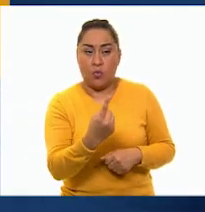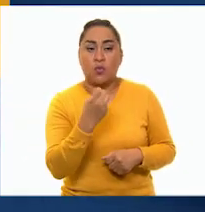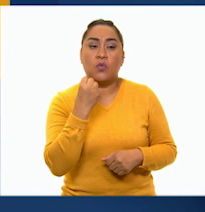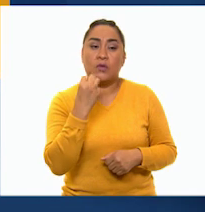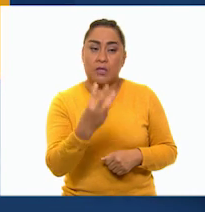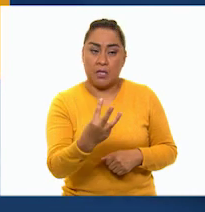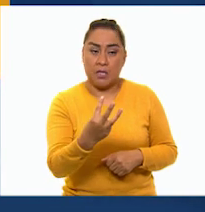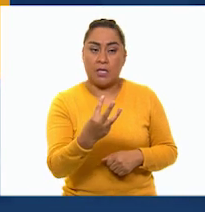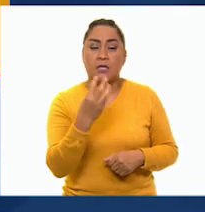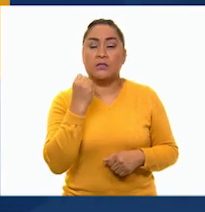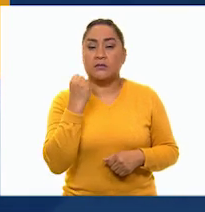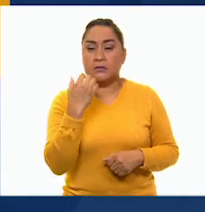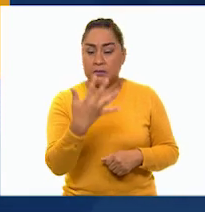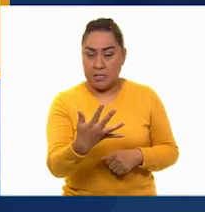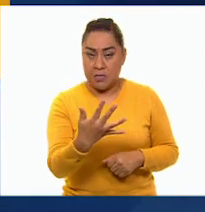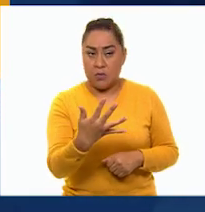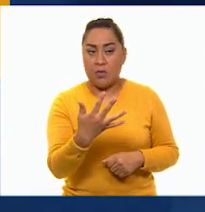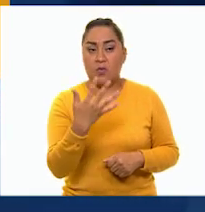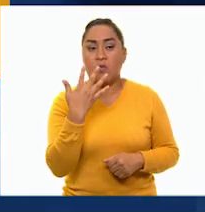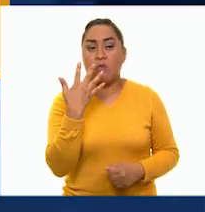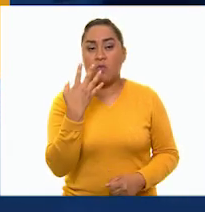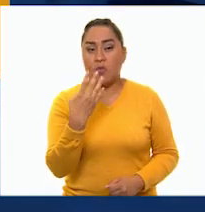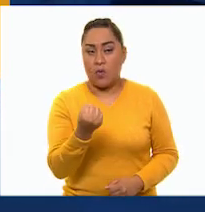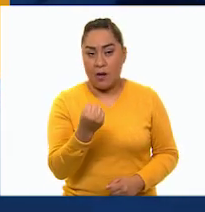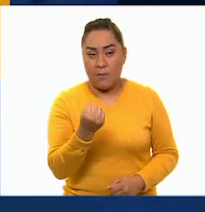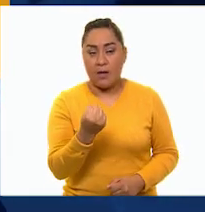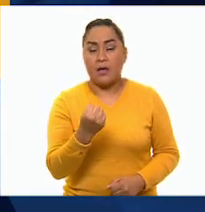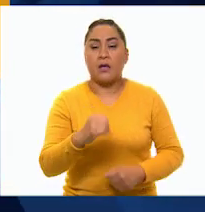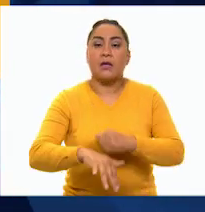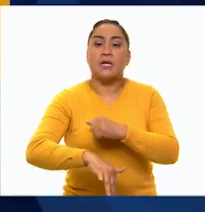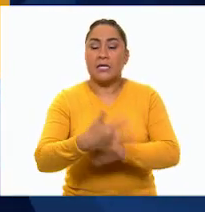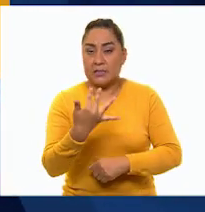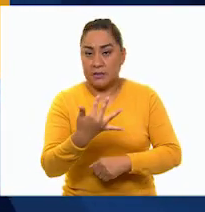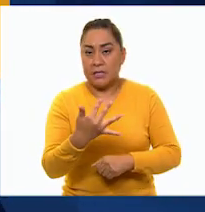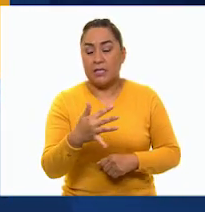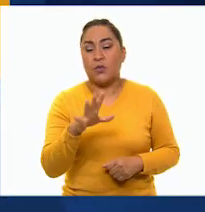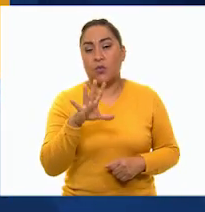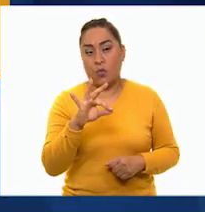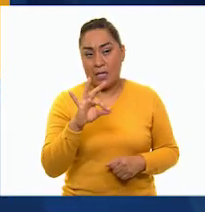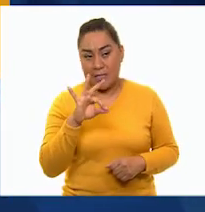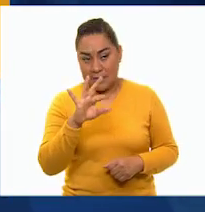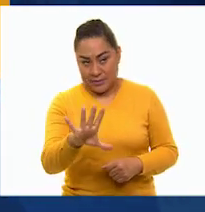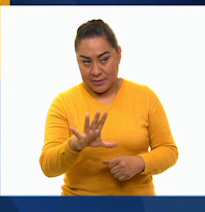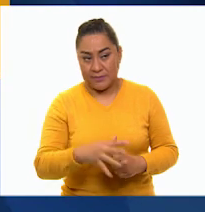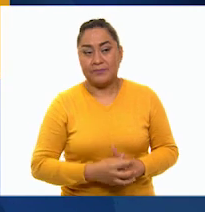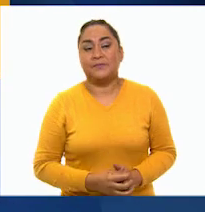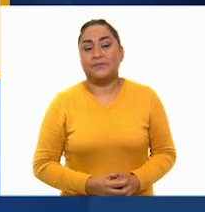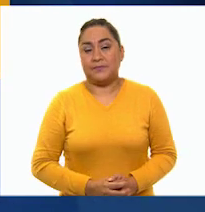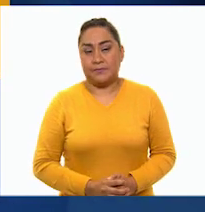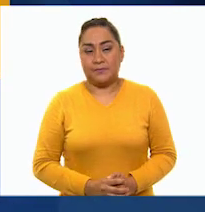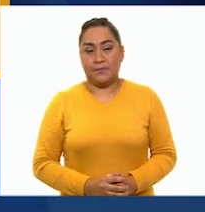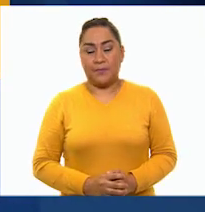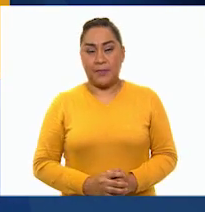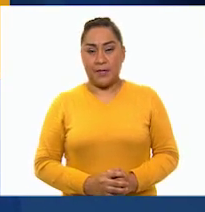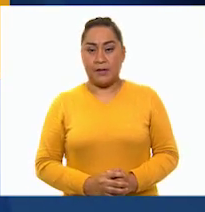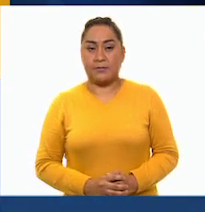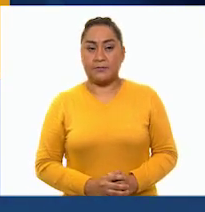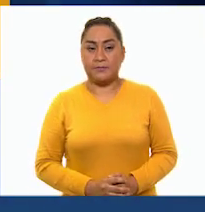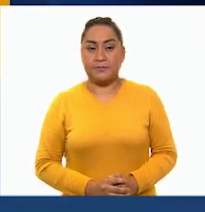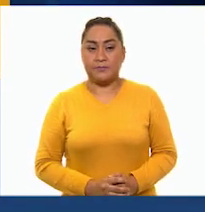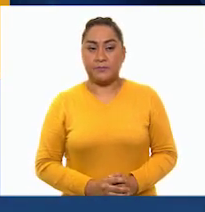3, 5, 9, 15 y 45.